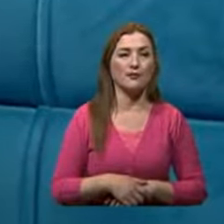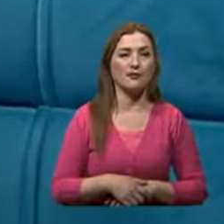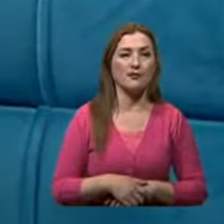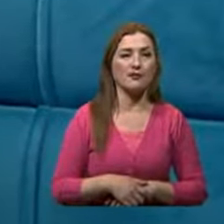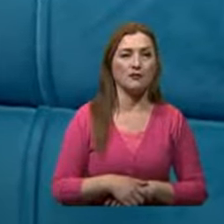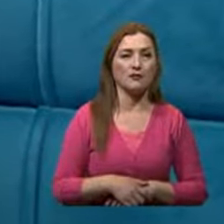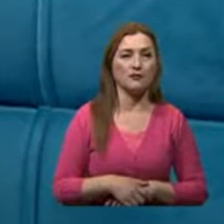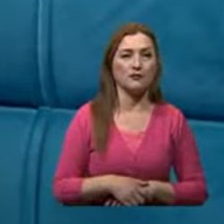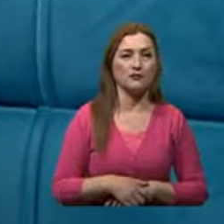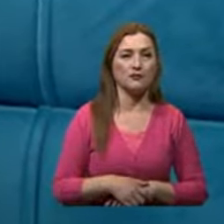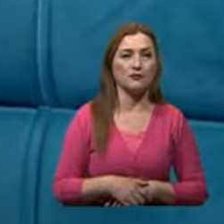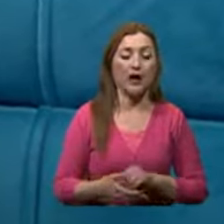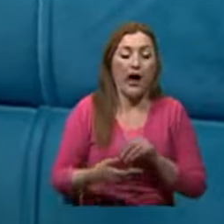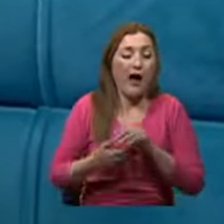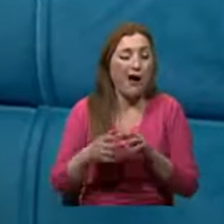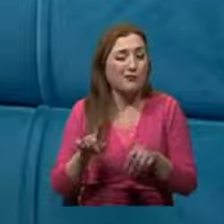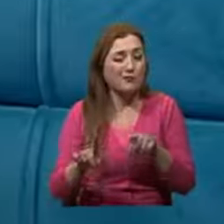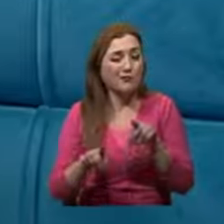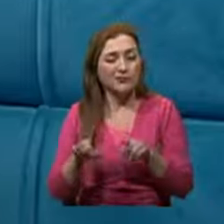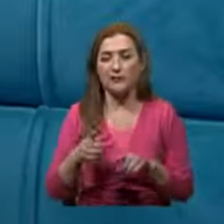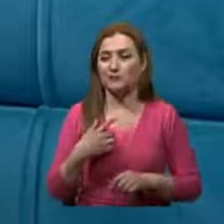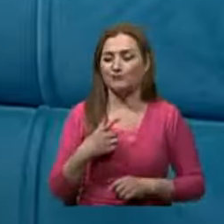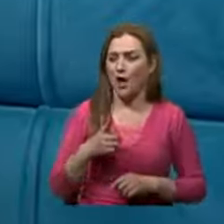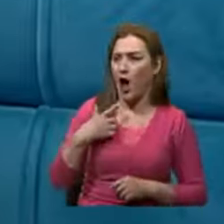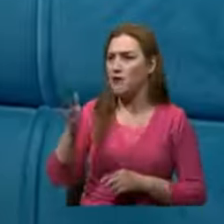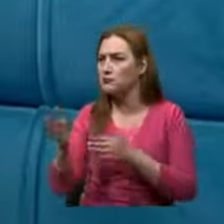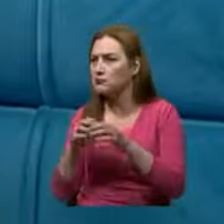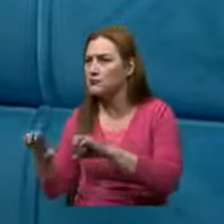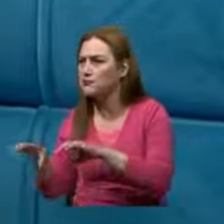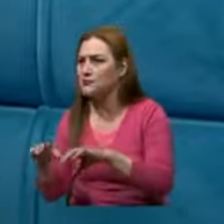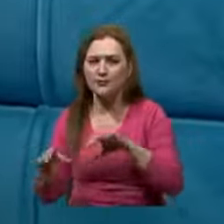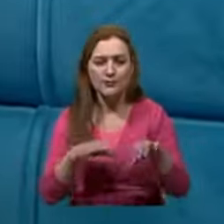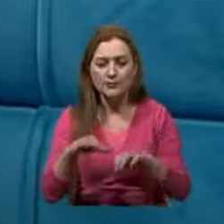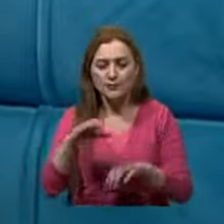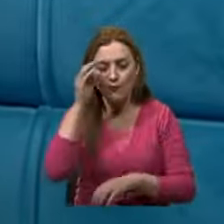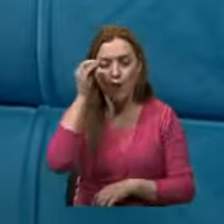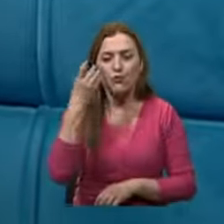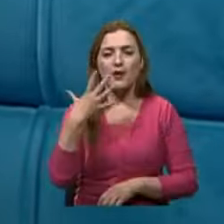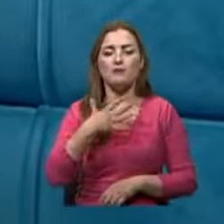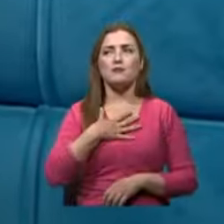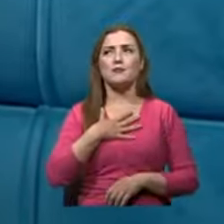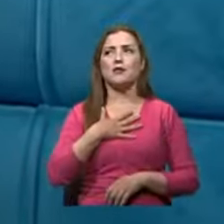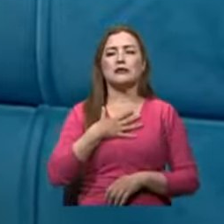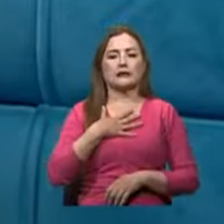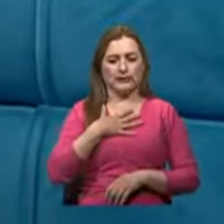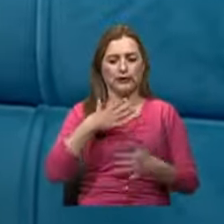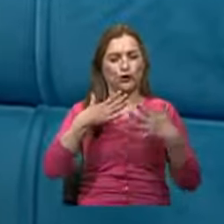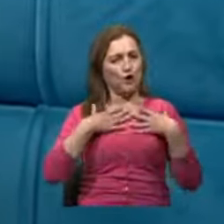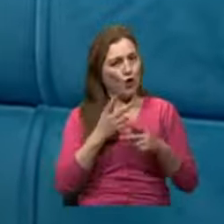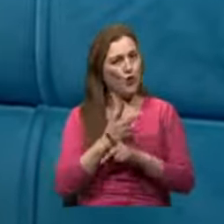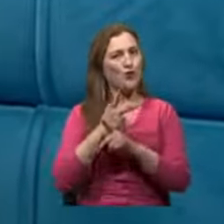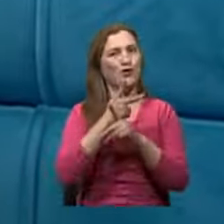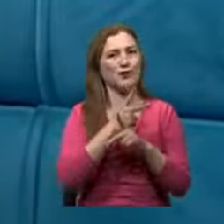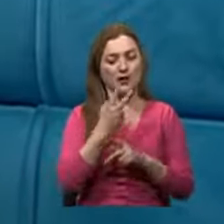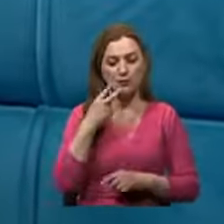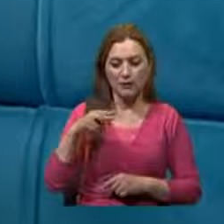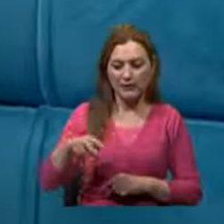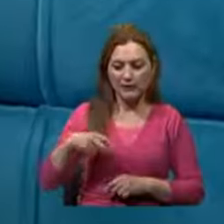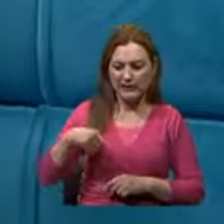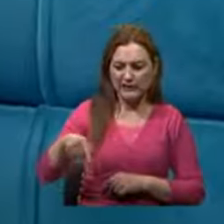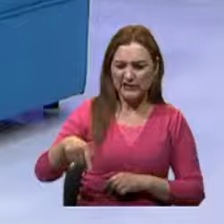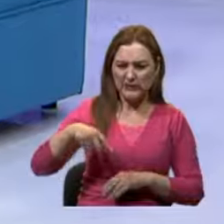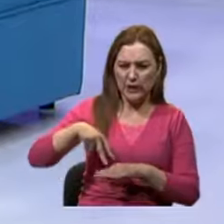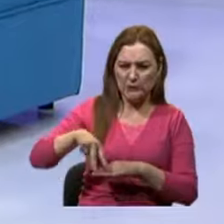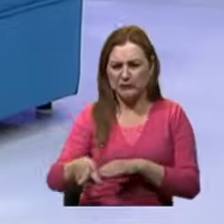pequeño puntito de tener en cuenta nuestra salud y cuidado. Correcto. Sí, efectivamente, la idea de un piso antideslizante,